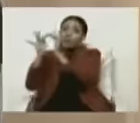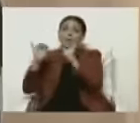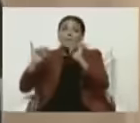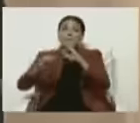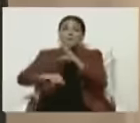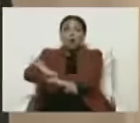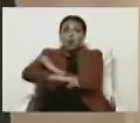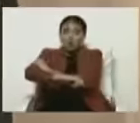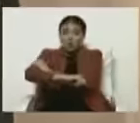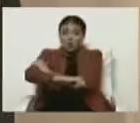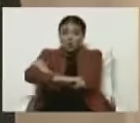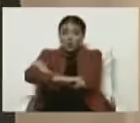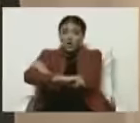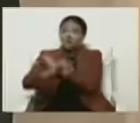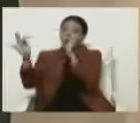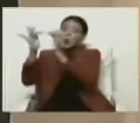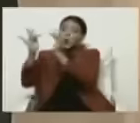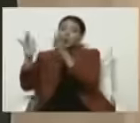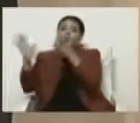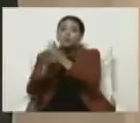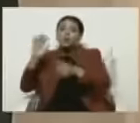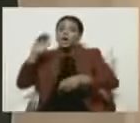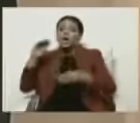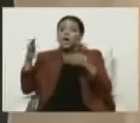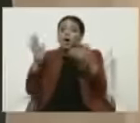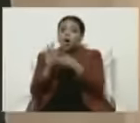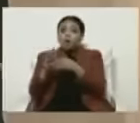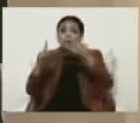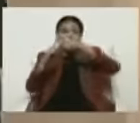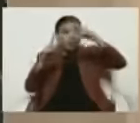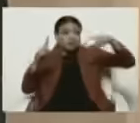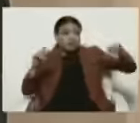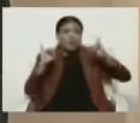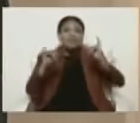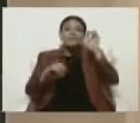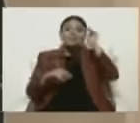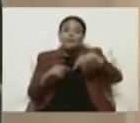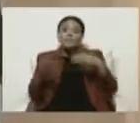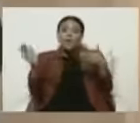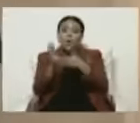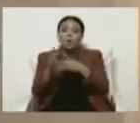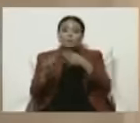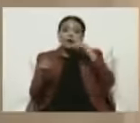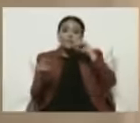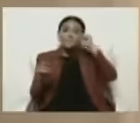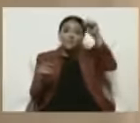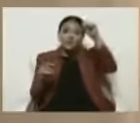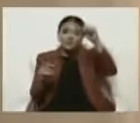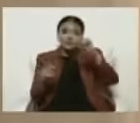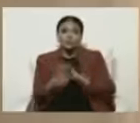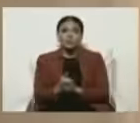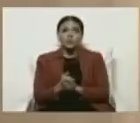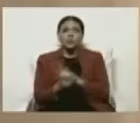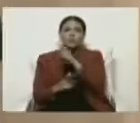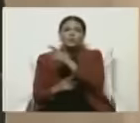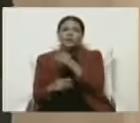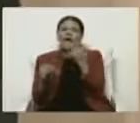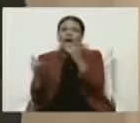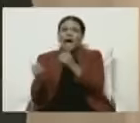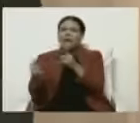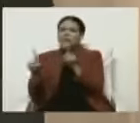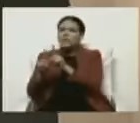ultraderecha venezolana para atentar también contra el sistema eléctrico y también atentar contra el presidente venezolano. ¿Tienen alguna relación